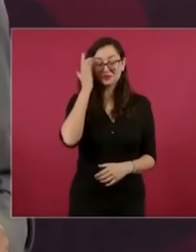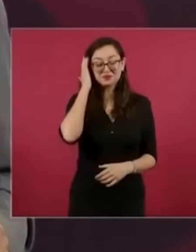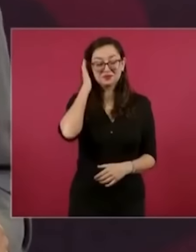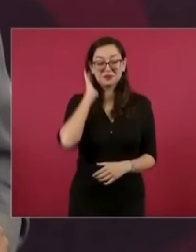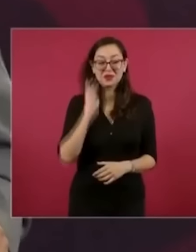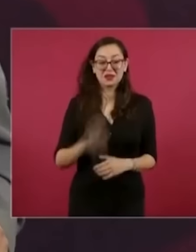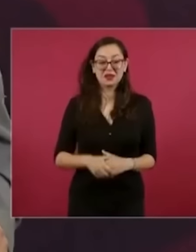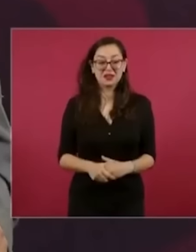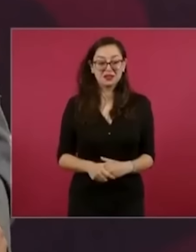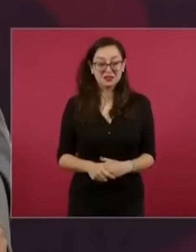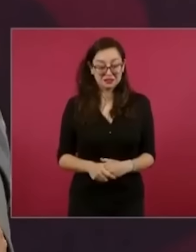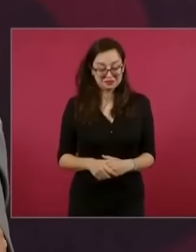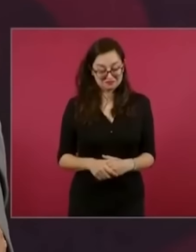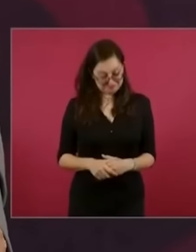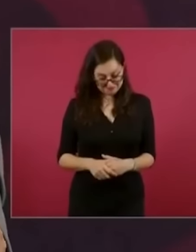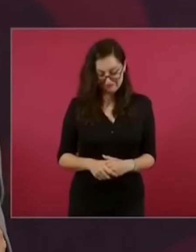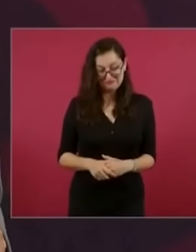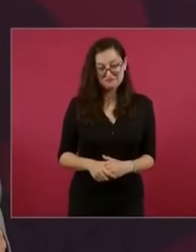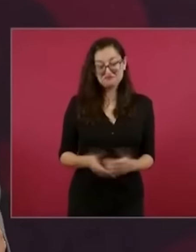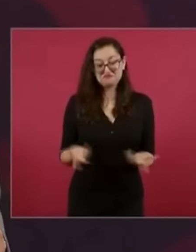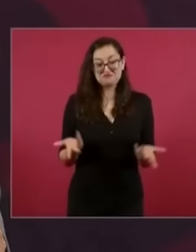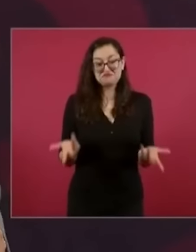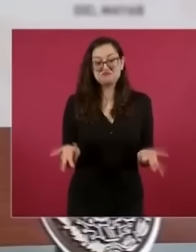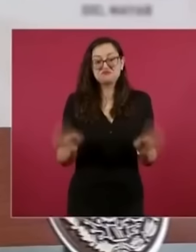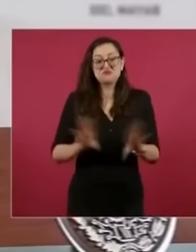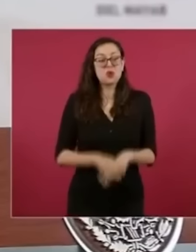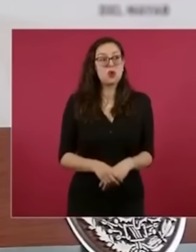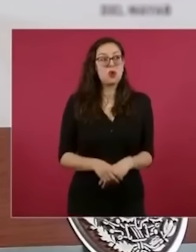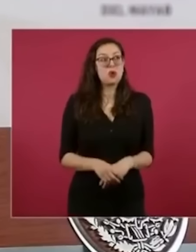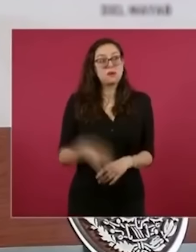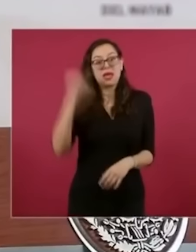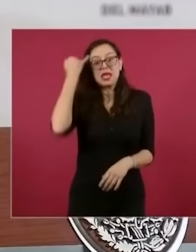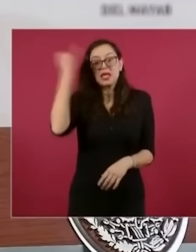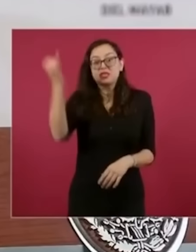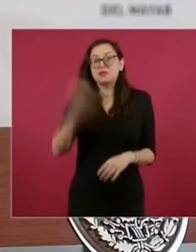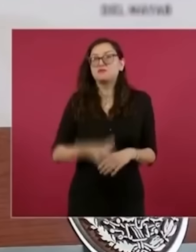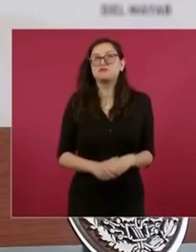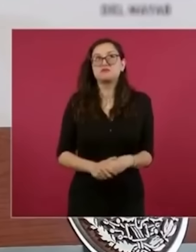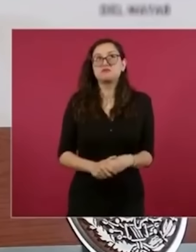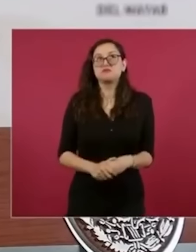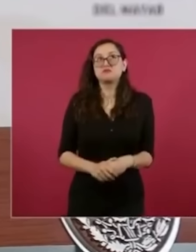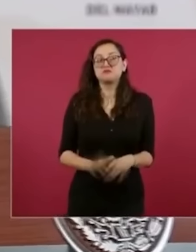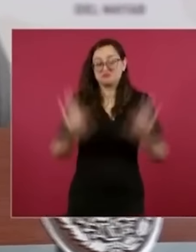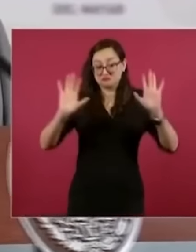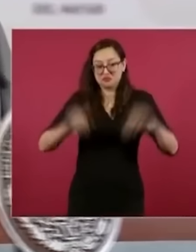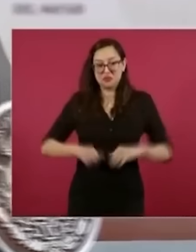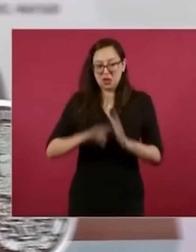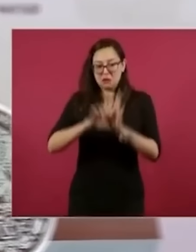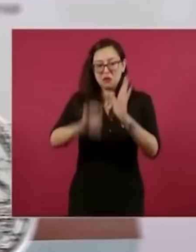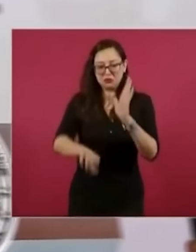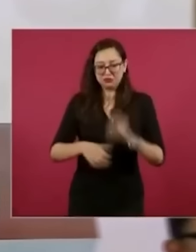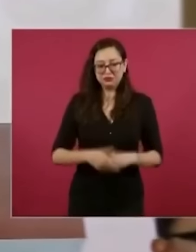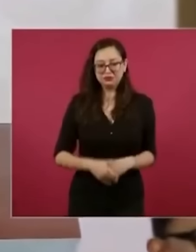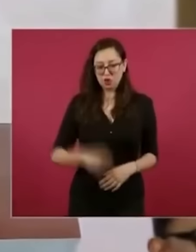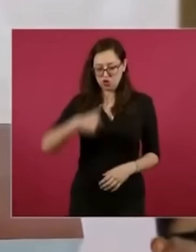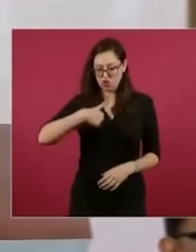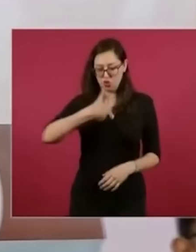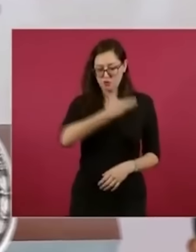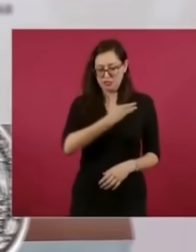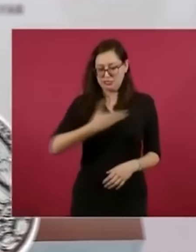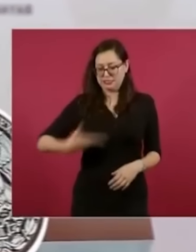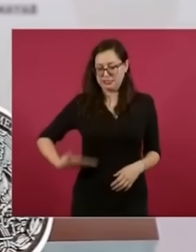este yo eh emito como titular del ejecutivo